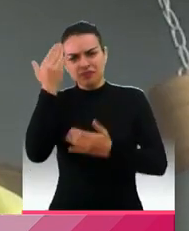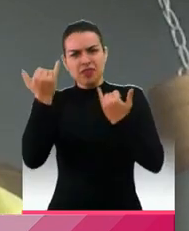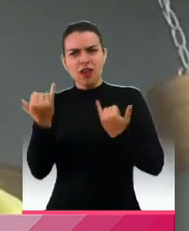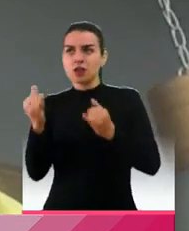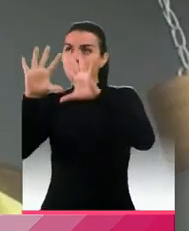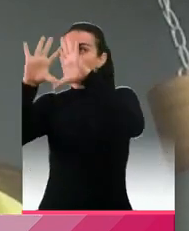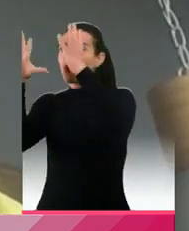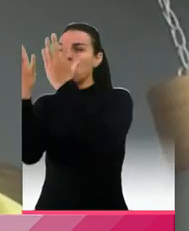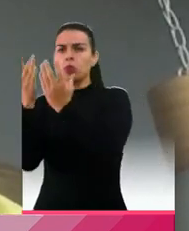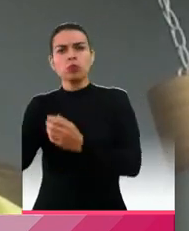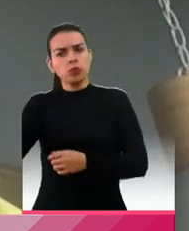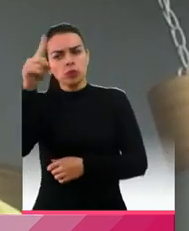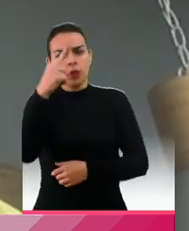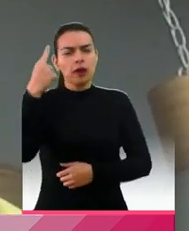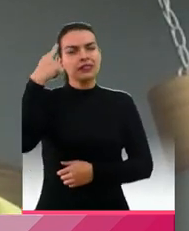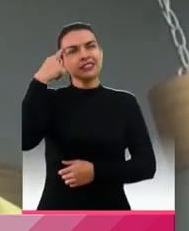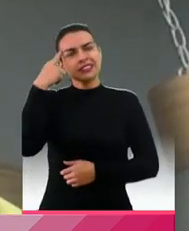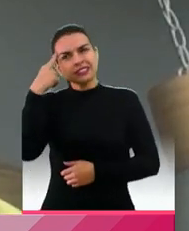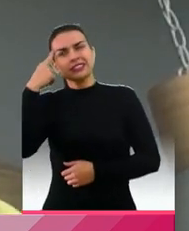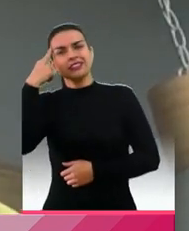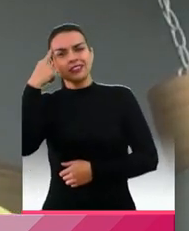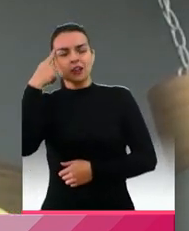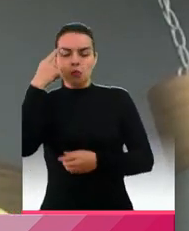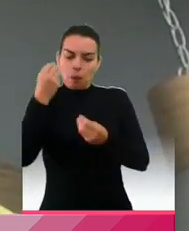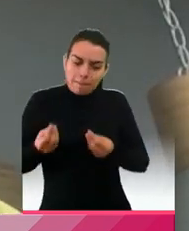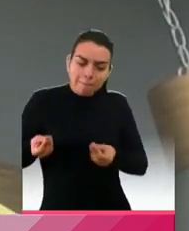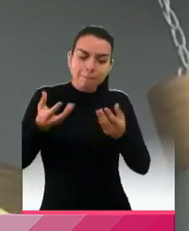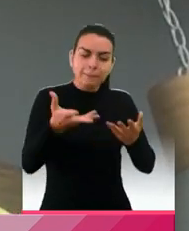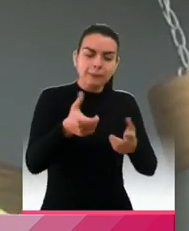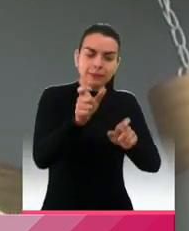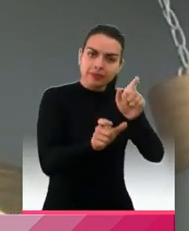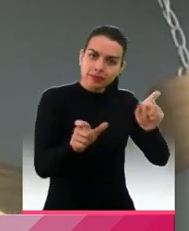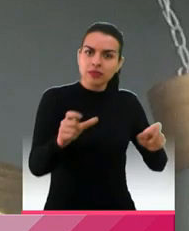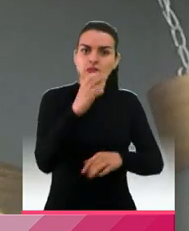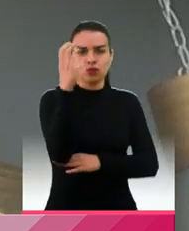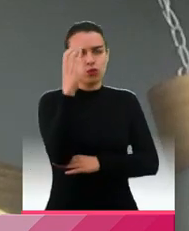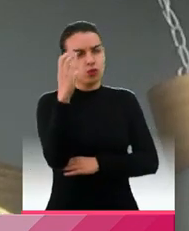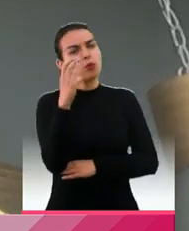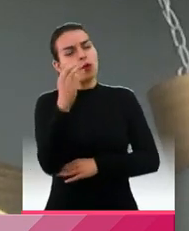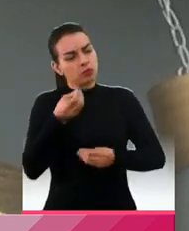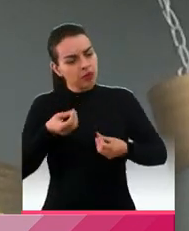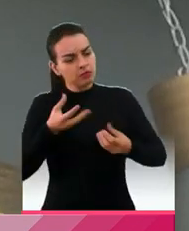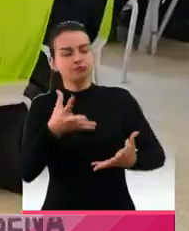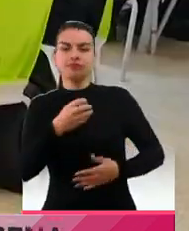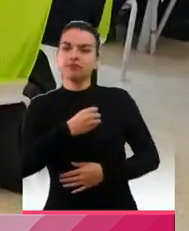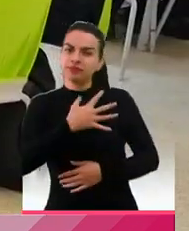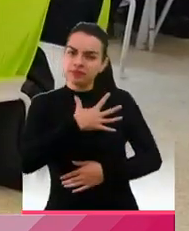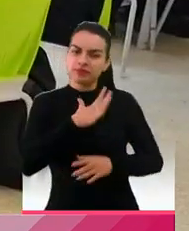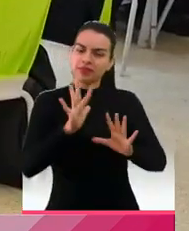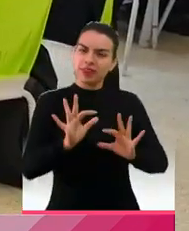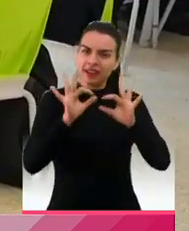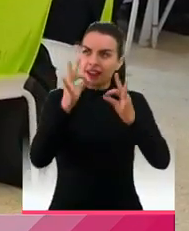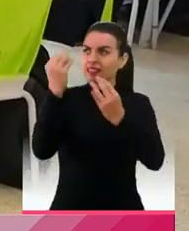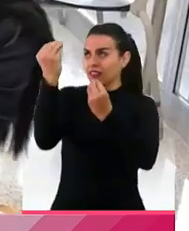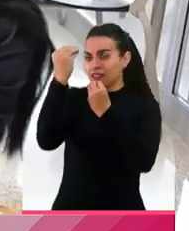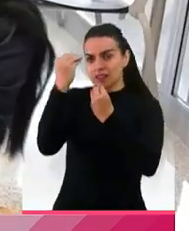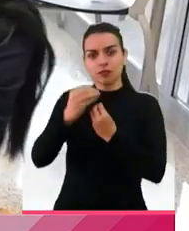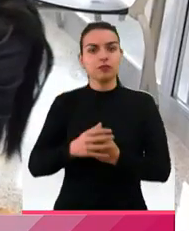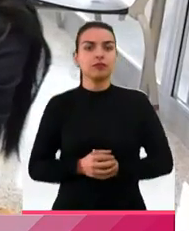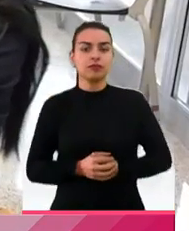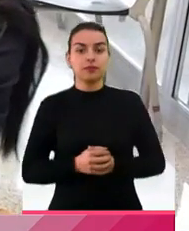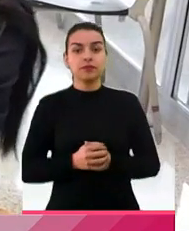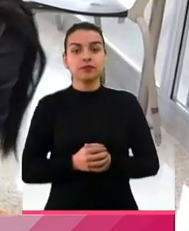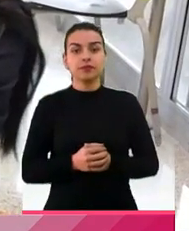pensando en cada uno los colombianos y generando las oportunidades para los procesos de formación con calidad la convocatoria también